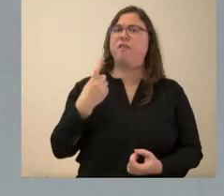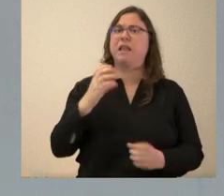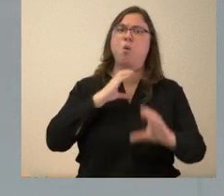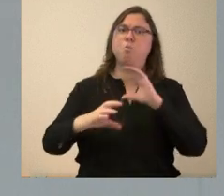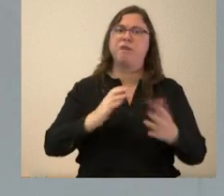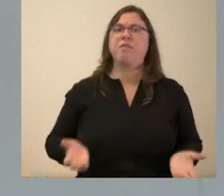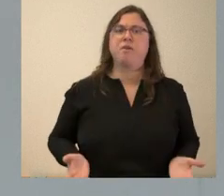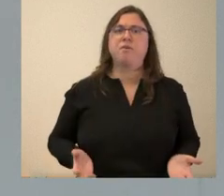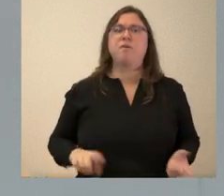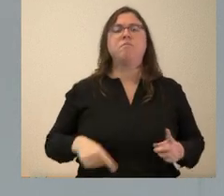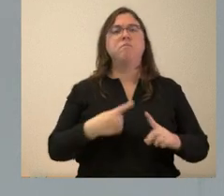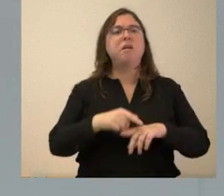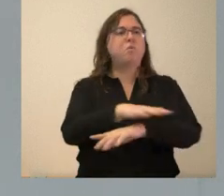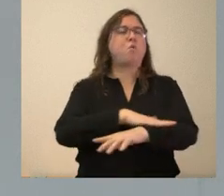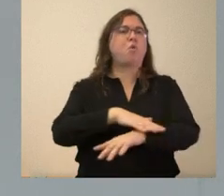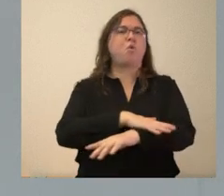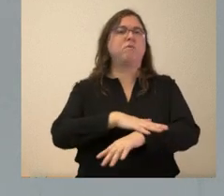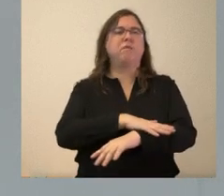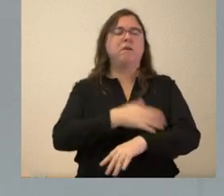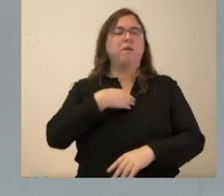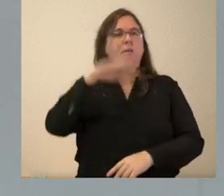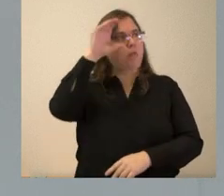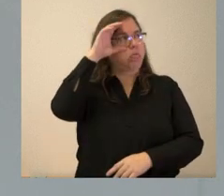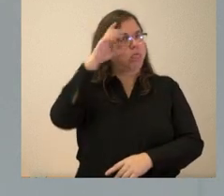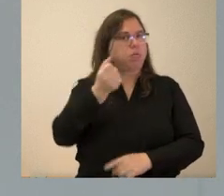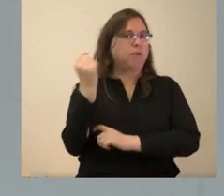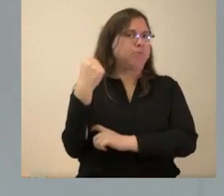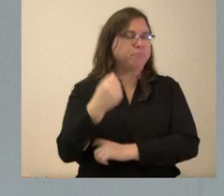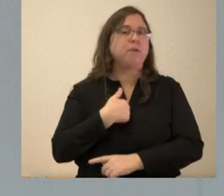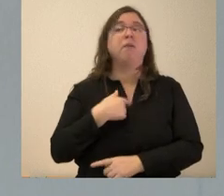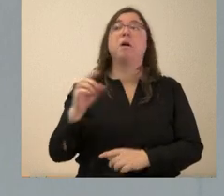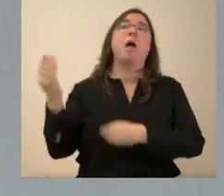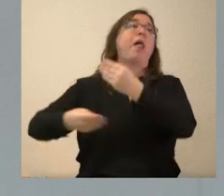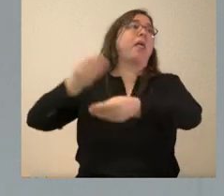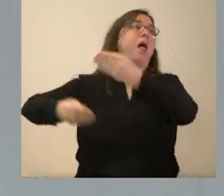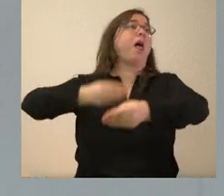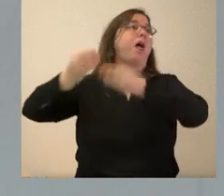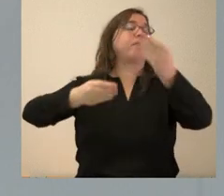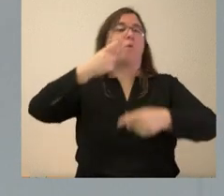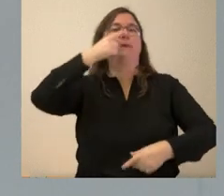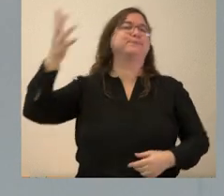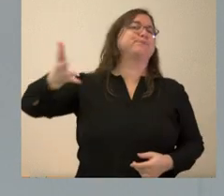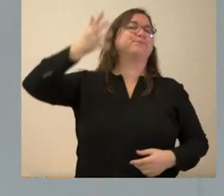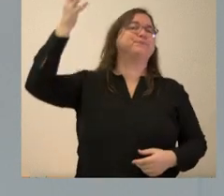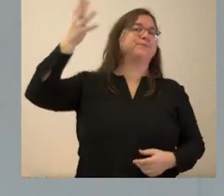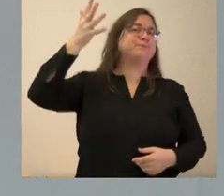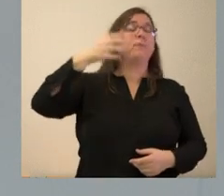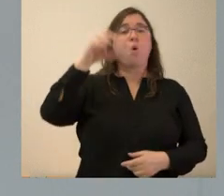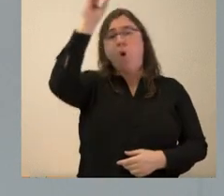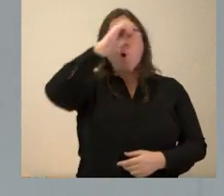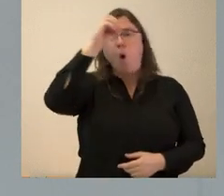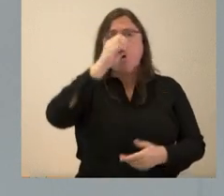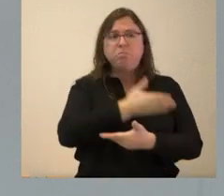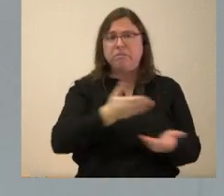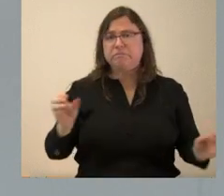de un gobierno que no escucha de un gobierno que actúa desde la soberbia sin tener en cuenta la opinión ni de